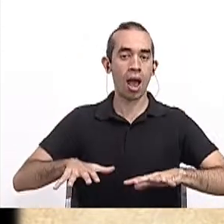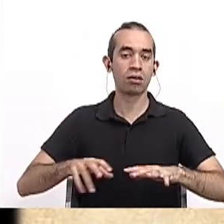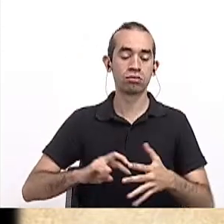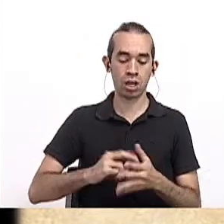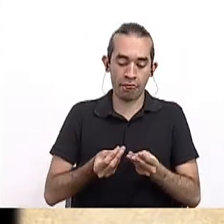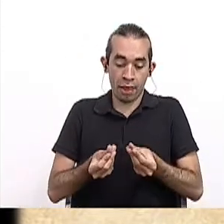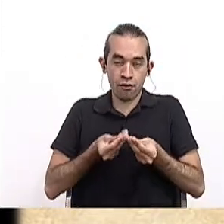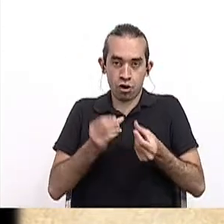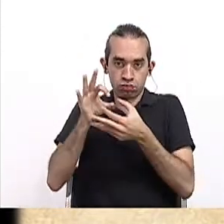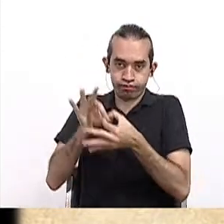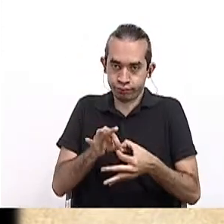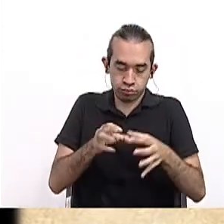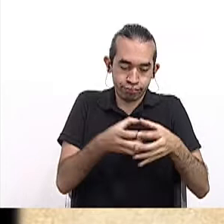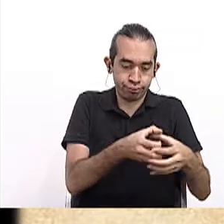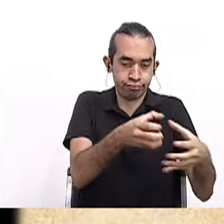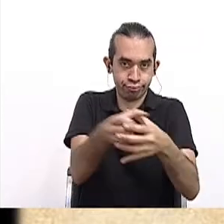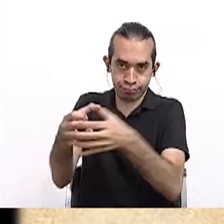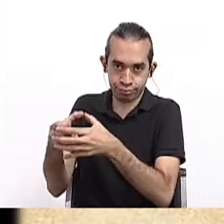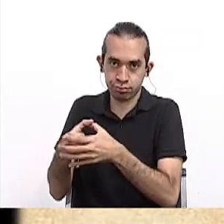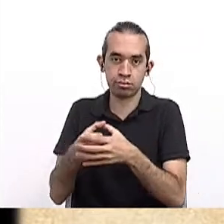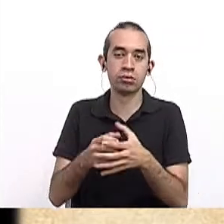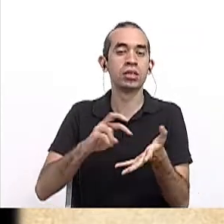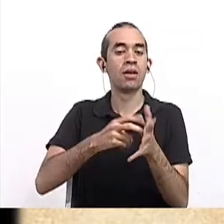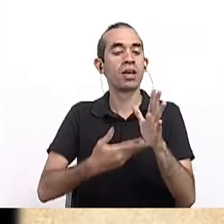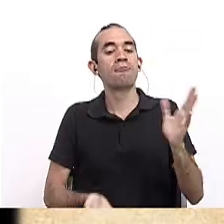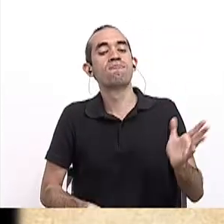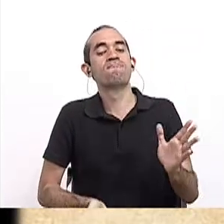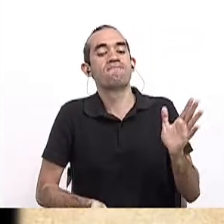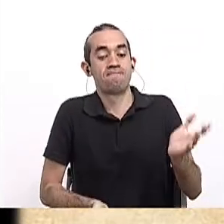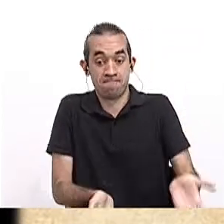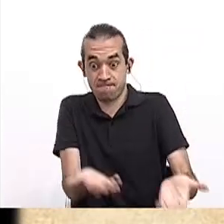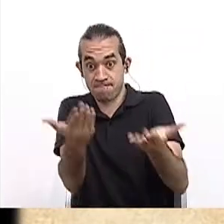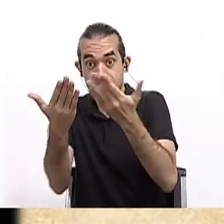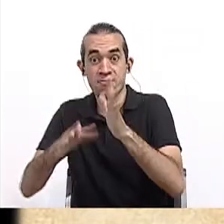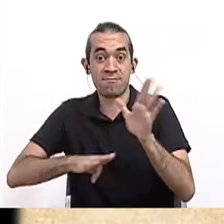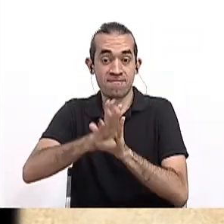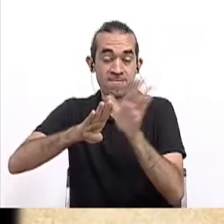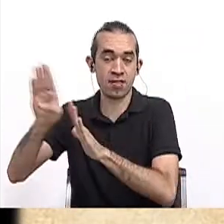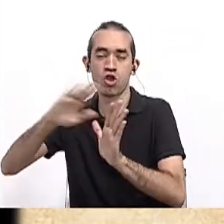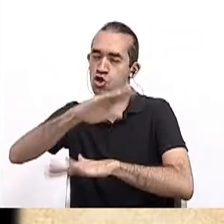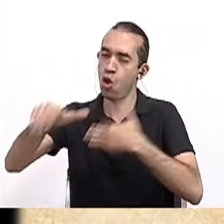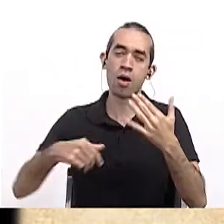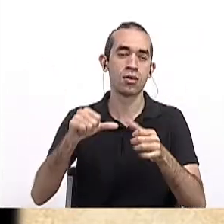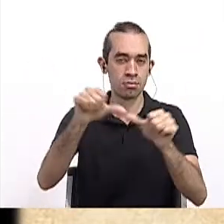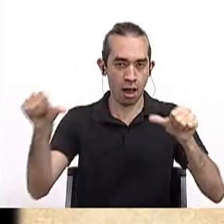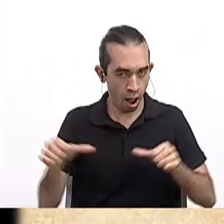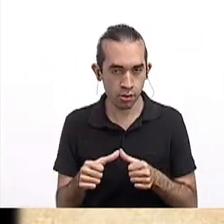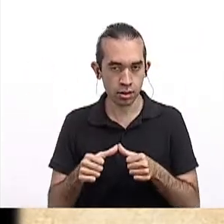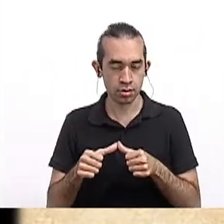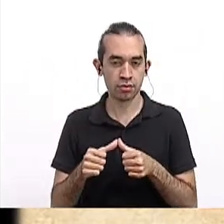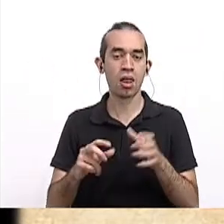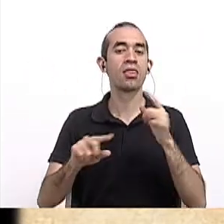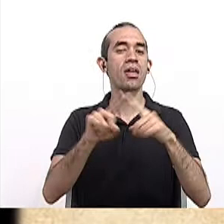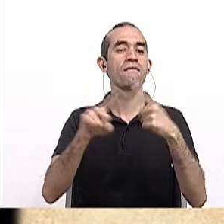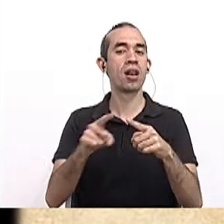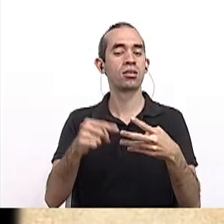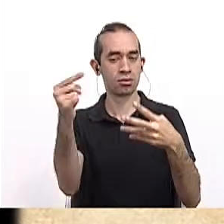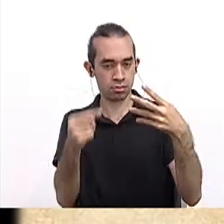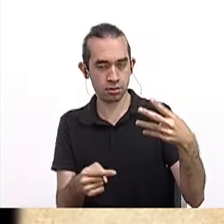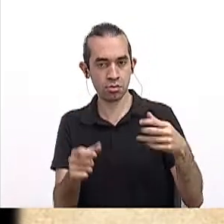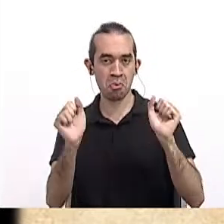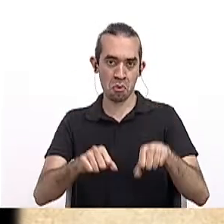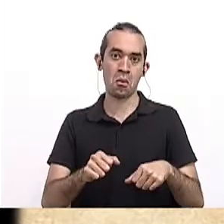cual busca promover el crecimiento en todas las aristas que lo constituyen, dotándolo de diferentes atributos que pueden